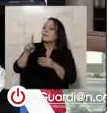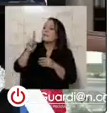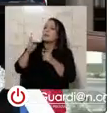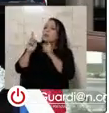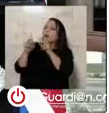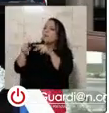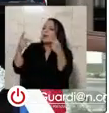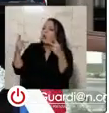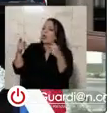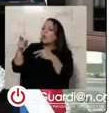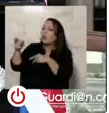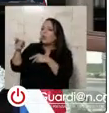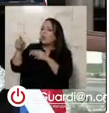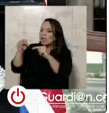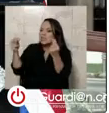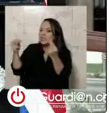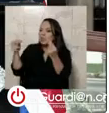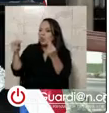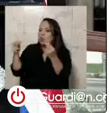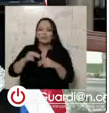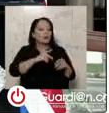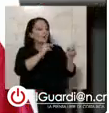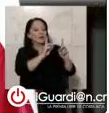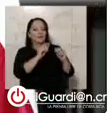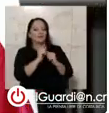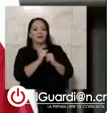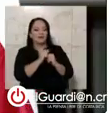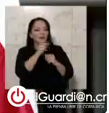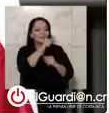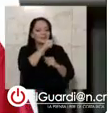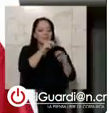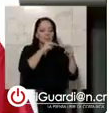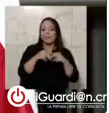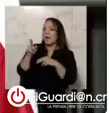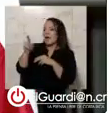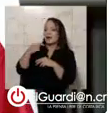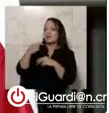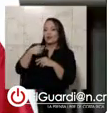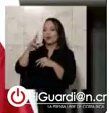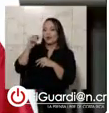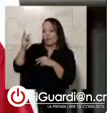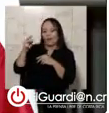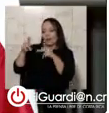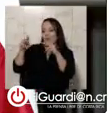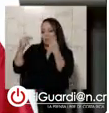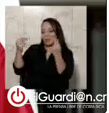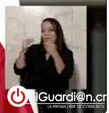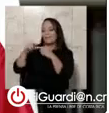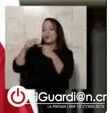La Nación? Sí, señor. No, yo no veo La Nación, pero sí me contaron que en primera página la noticia